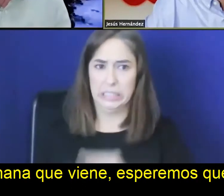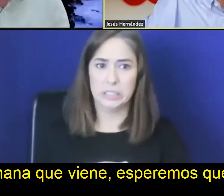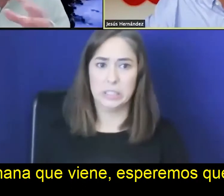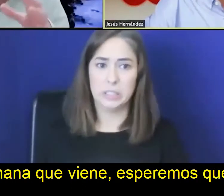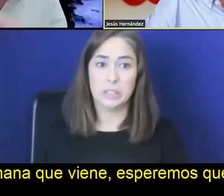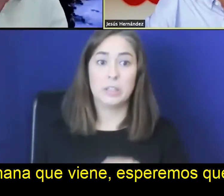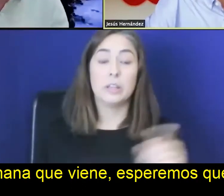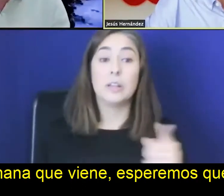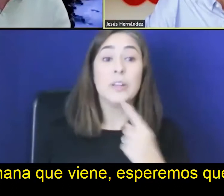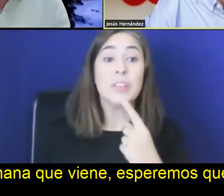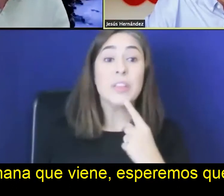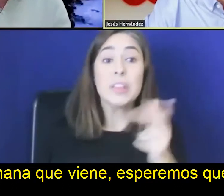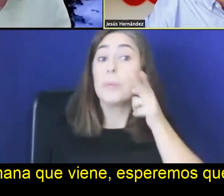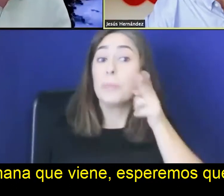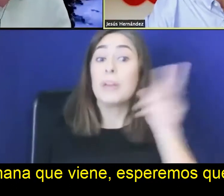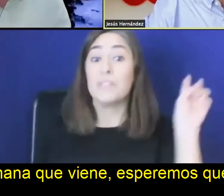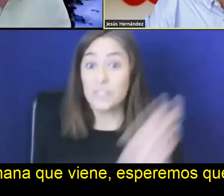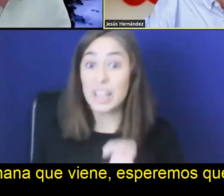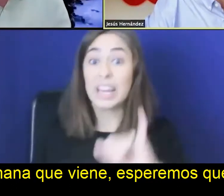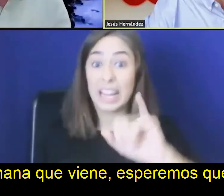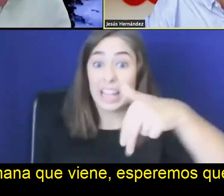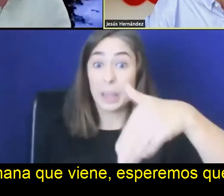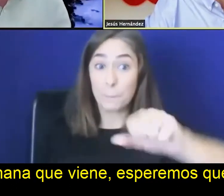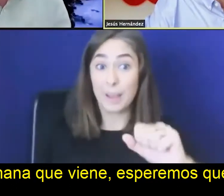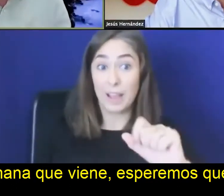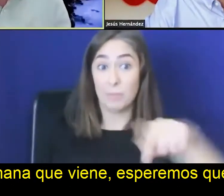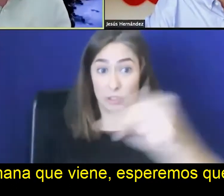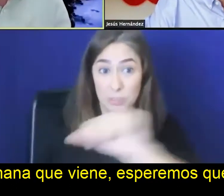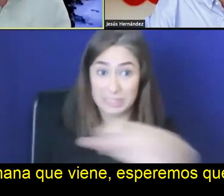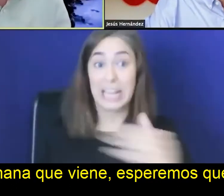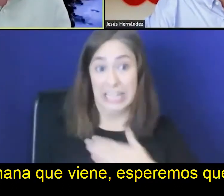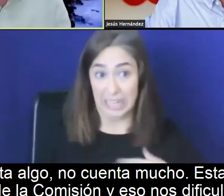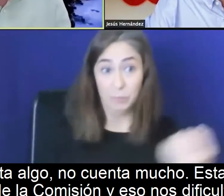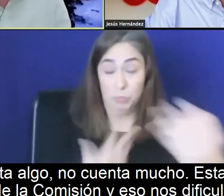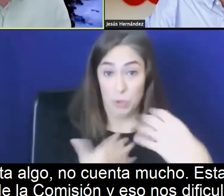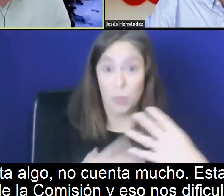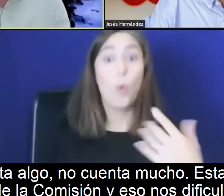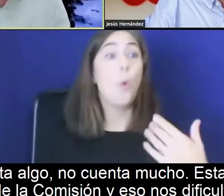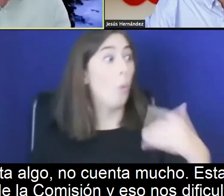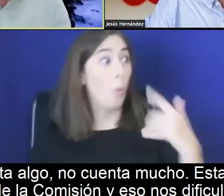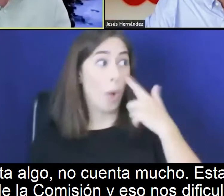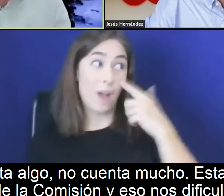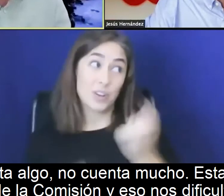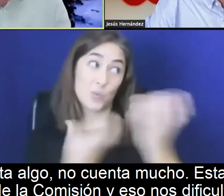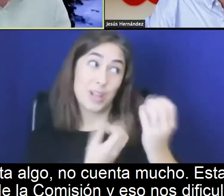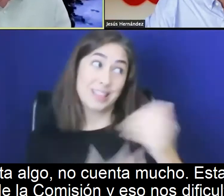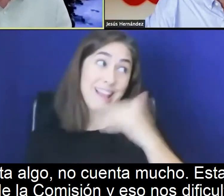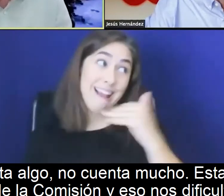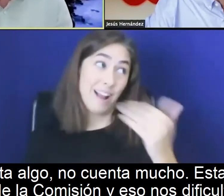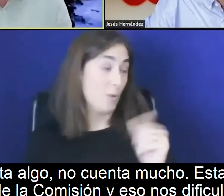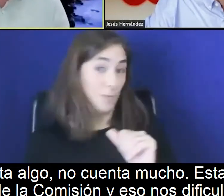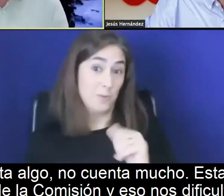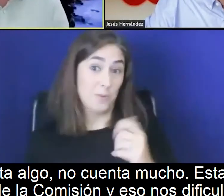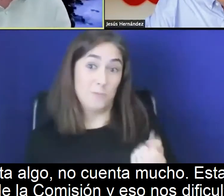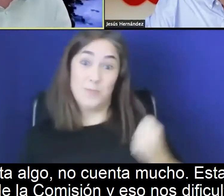que viene. Entonces ahora... Viene Inma la semana que Uy, viene, esperemos que nos lo cuente. a ver si te cuenta algo. No cuenta